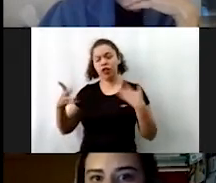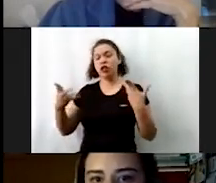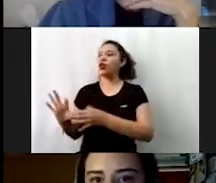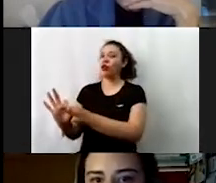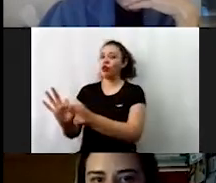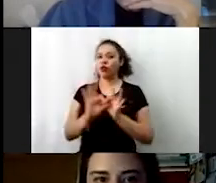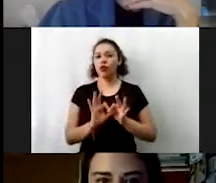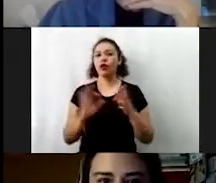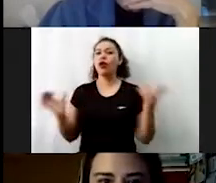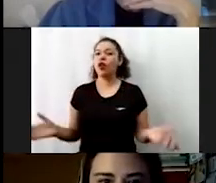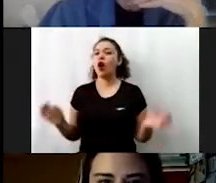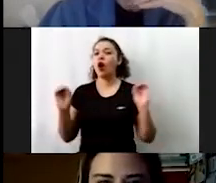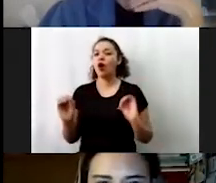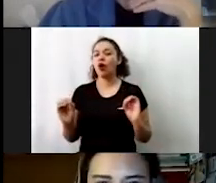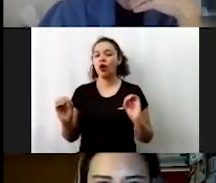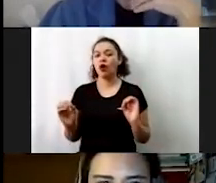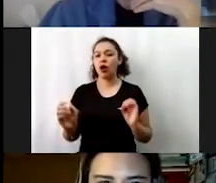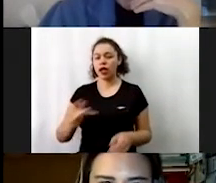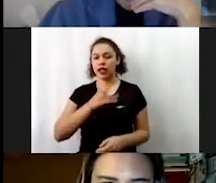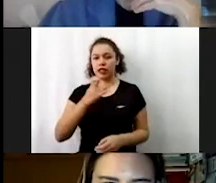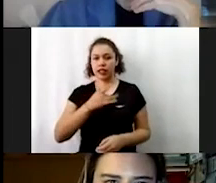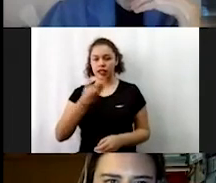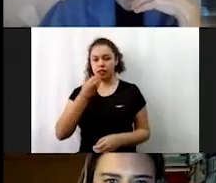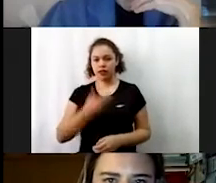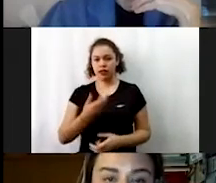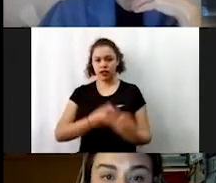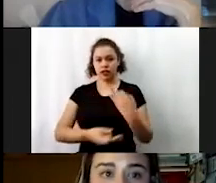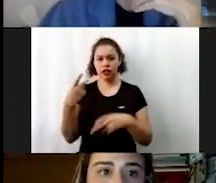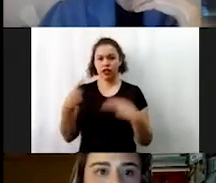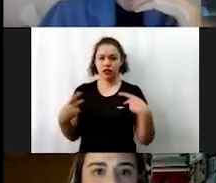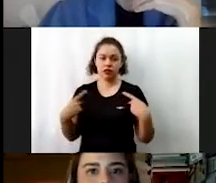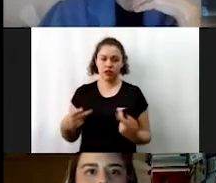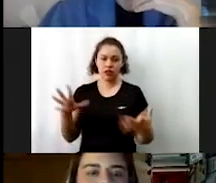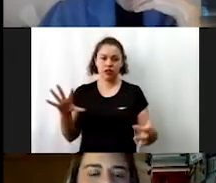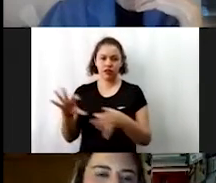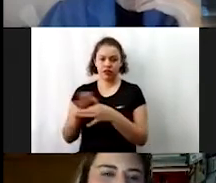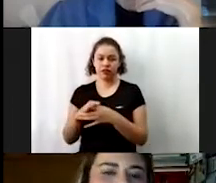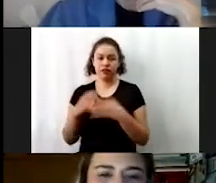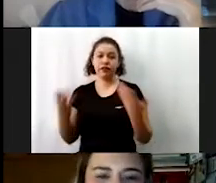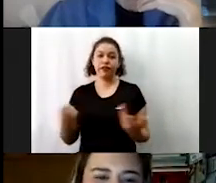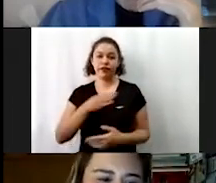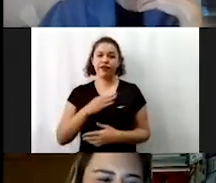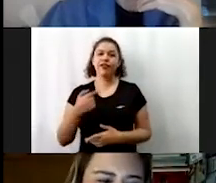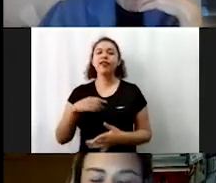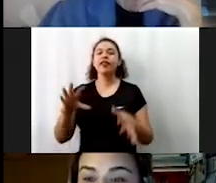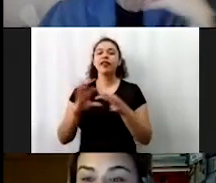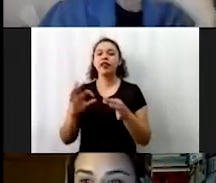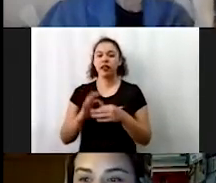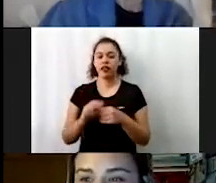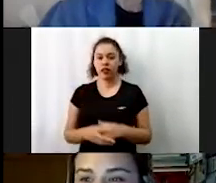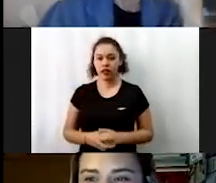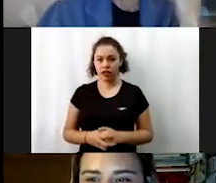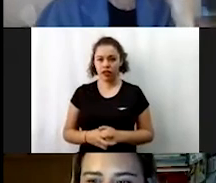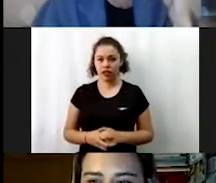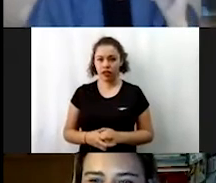que busque el bienestar de todas las personas. Pero bueno, les cuento que Lourdes cuando... quería participar Ay,